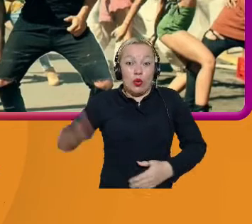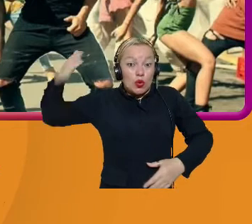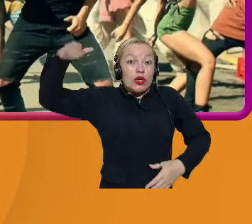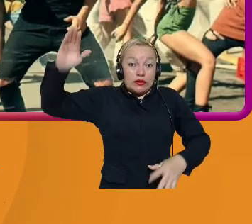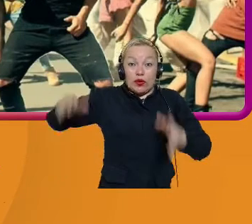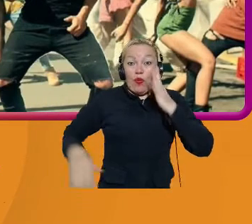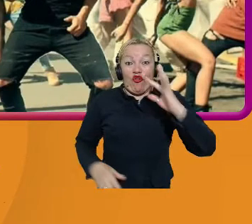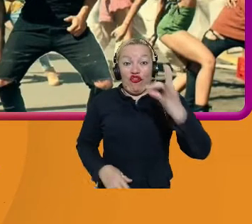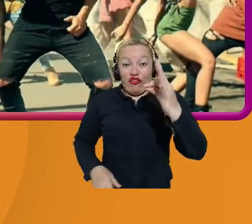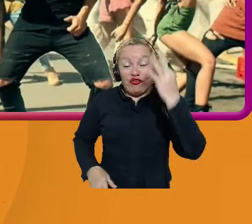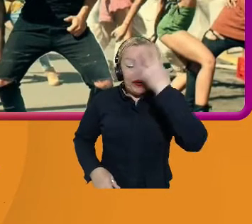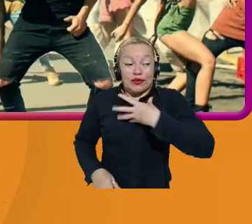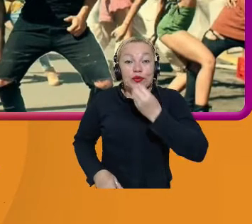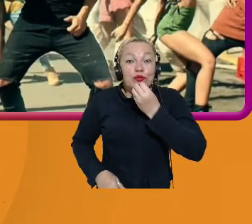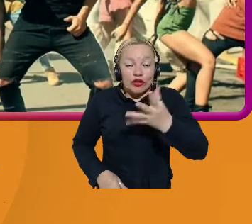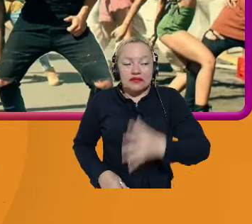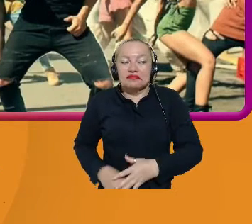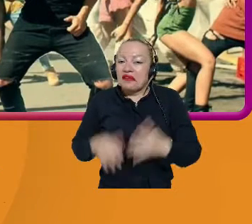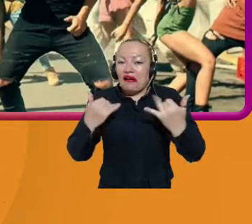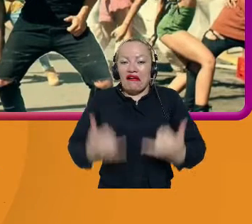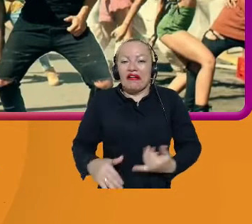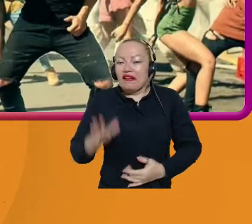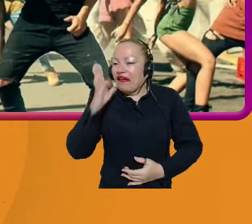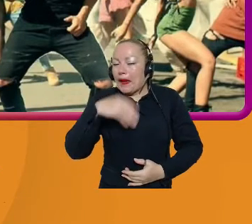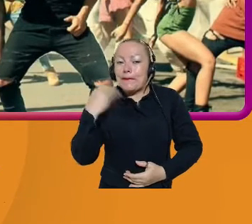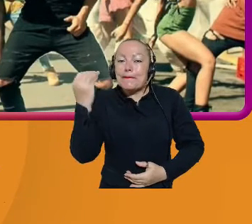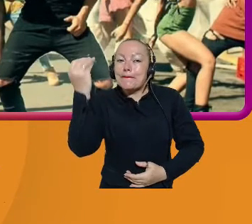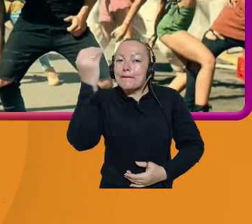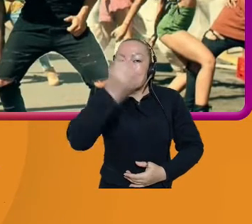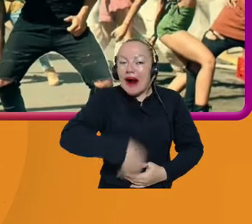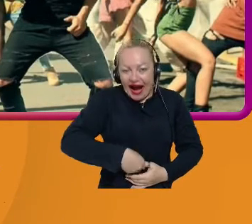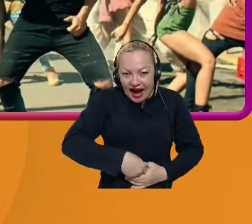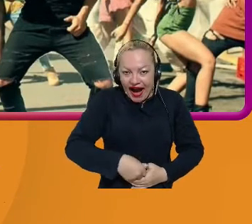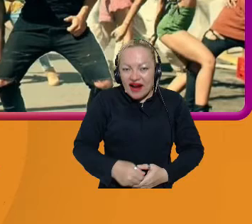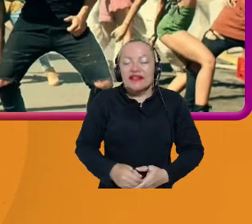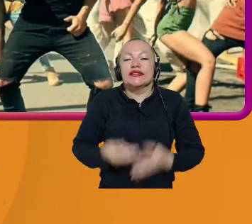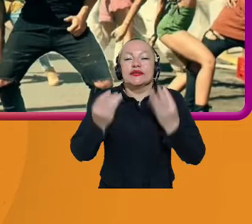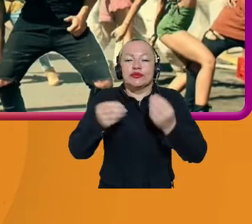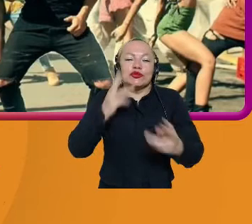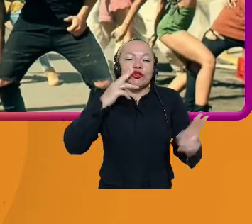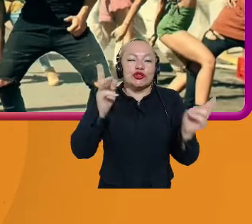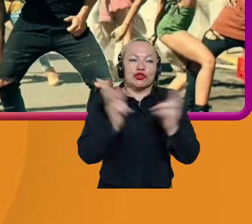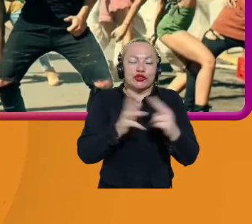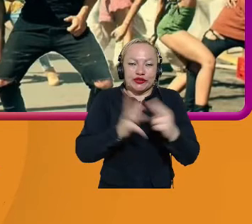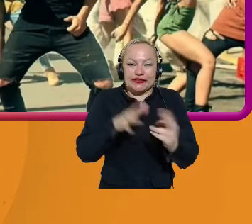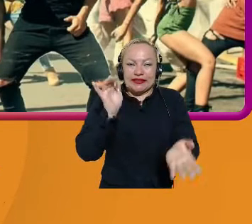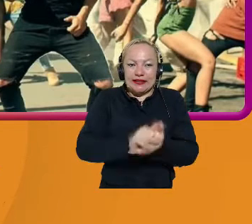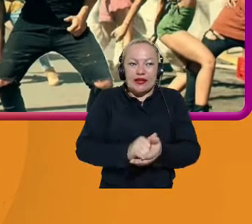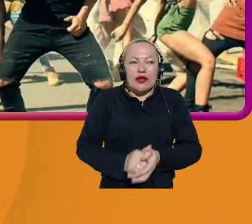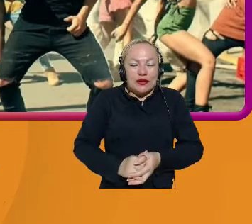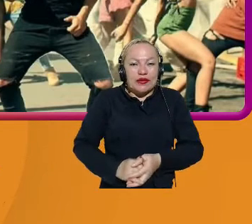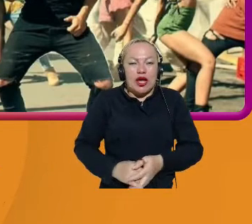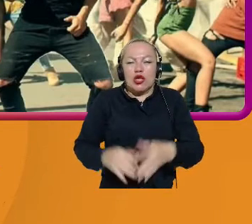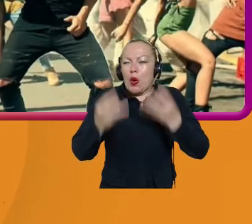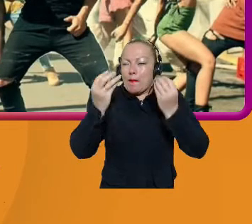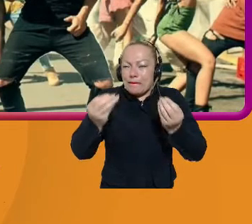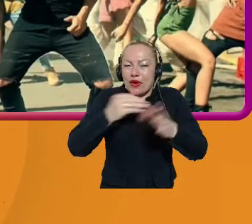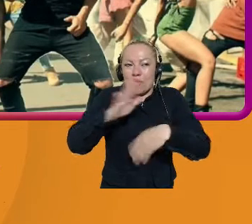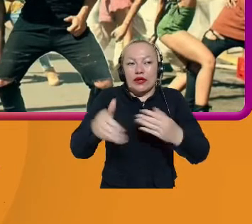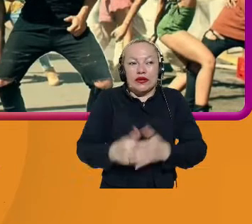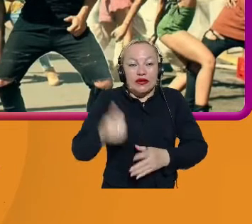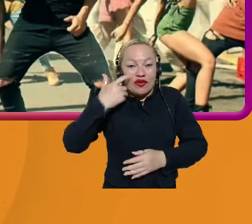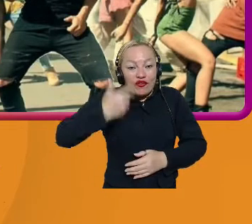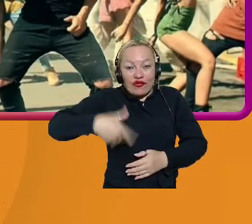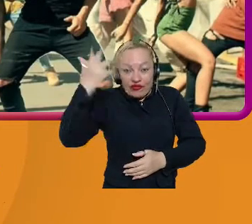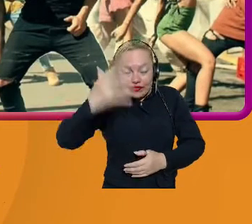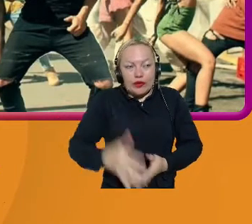Buenísimos. ¿Quiénes otros? Bueno, es que son muchos y tantos tan conocidos que en esa oleada de reggaetón fueron famosos,